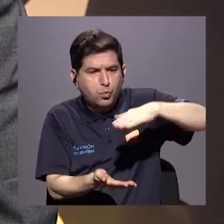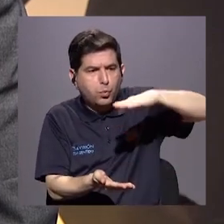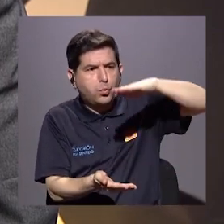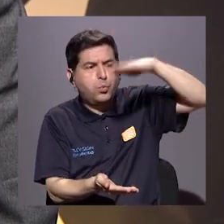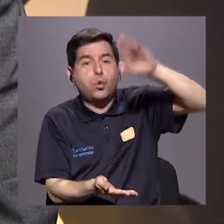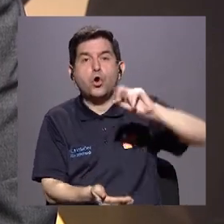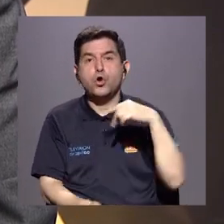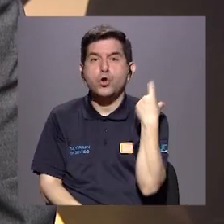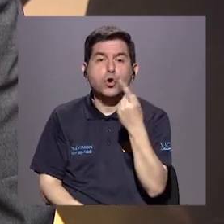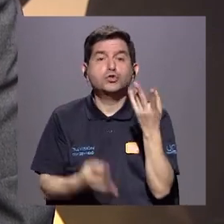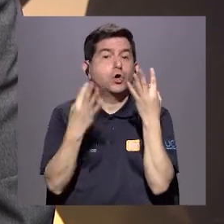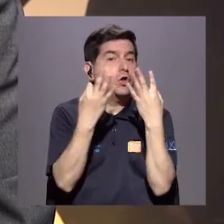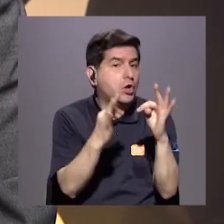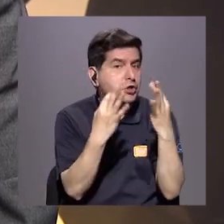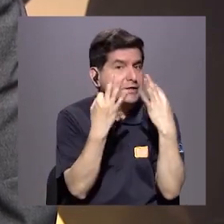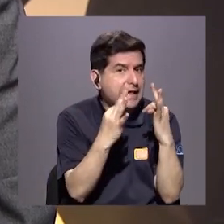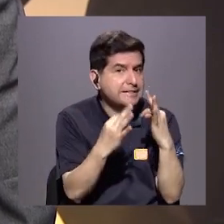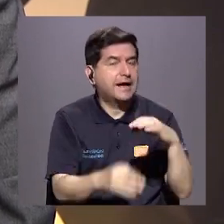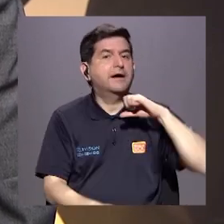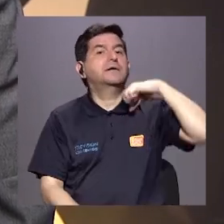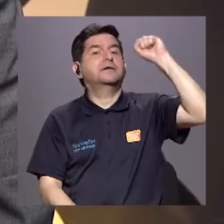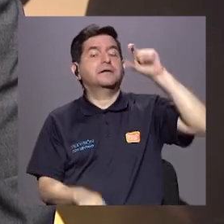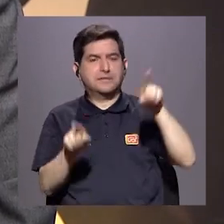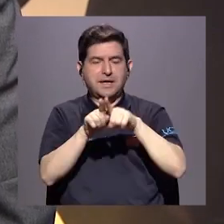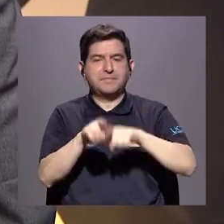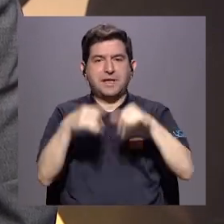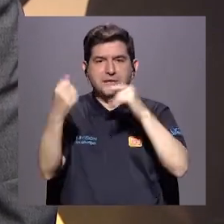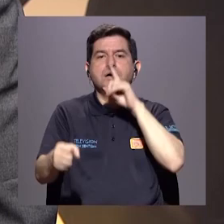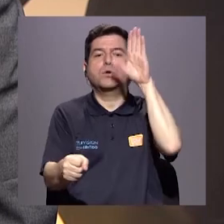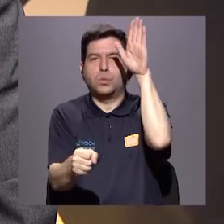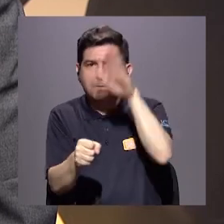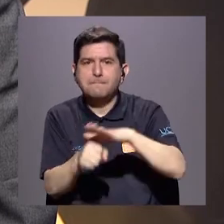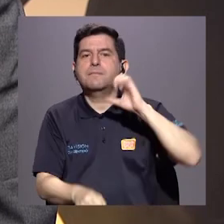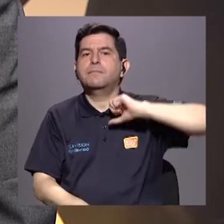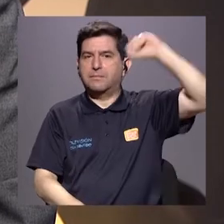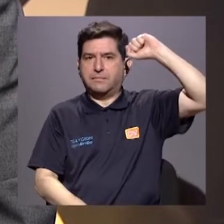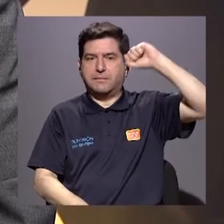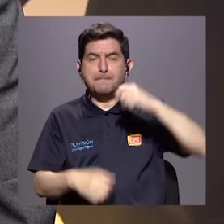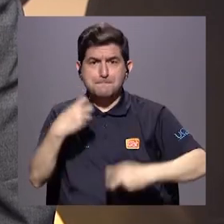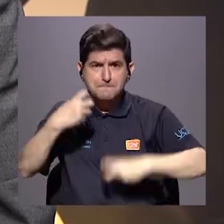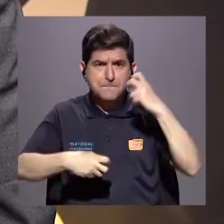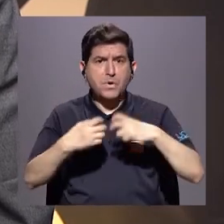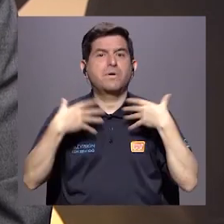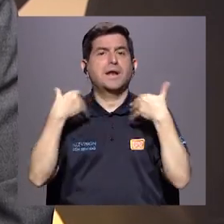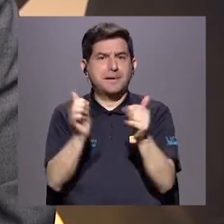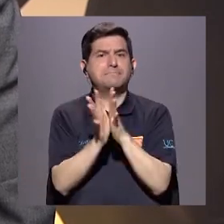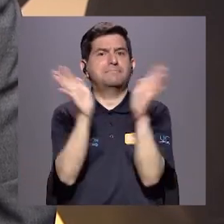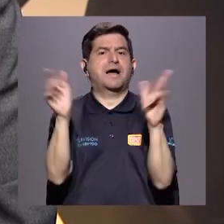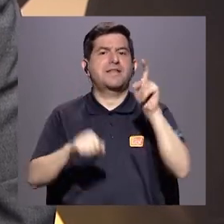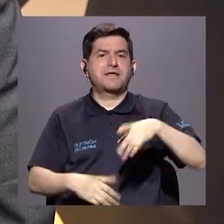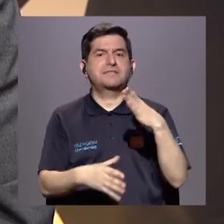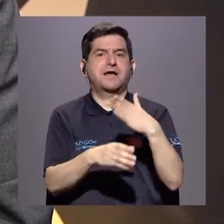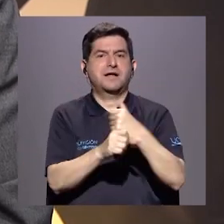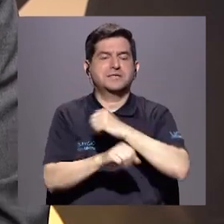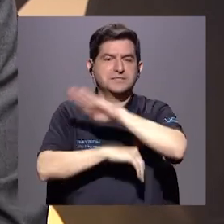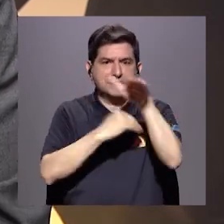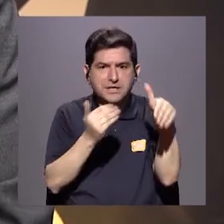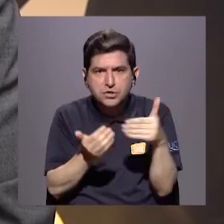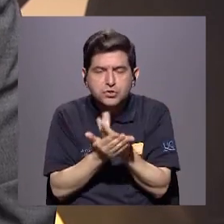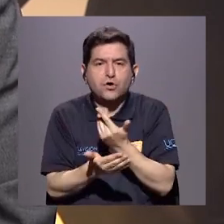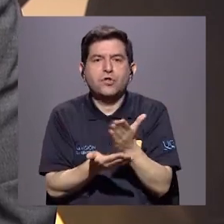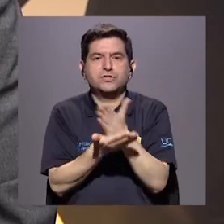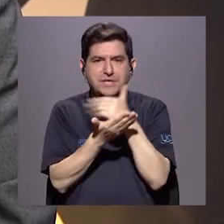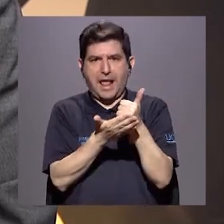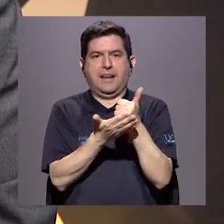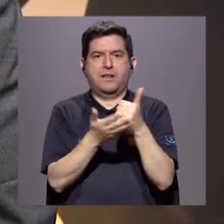muchísimo no solamente los intentos suicidas sino el suicidio consumado es un problema de salud pública y tenemos que hacer algo todos y todos